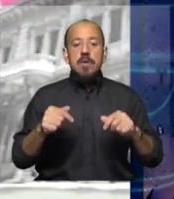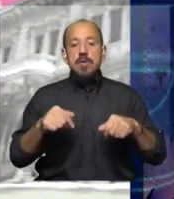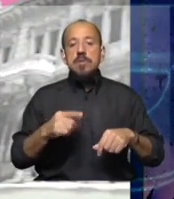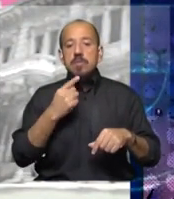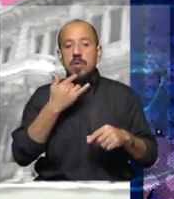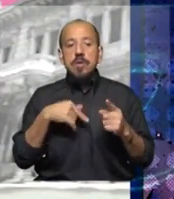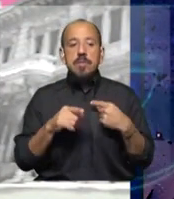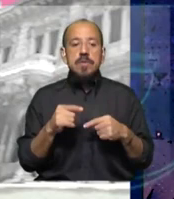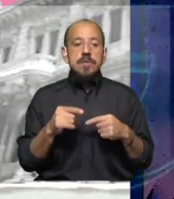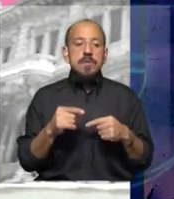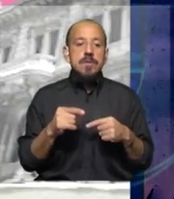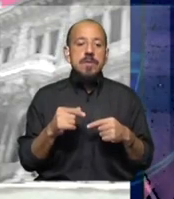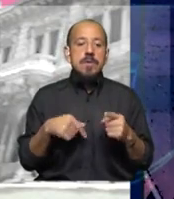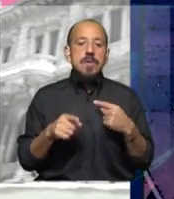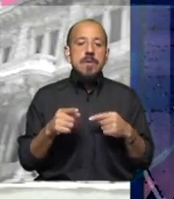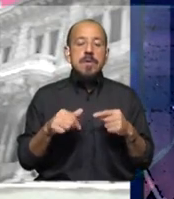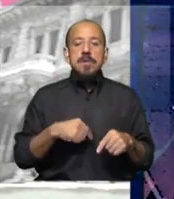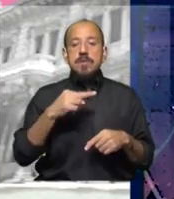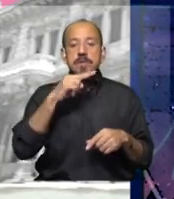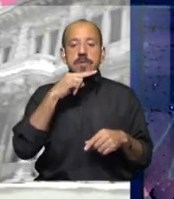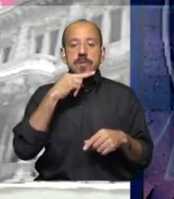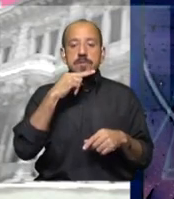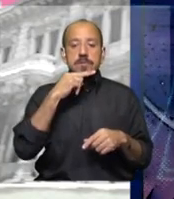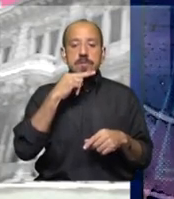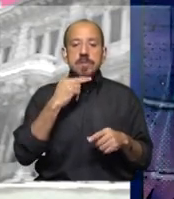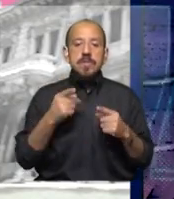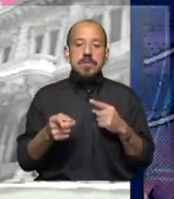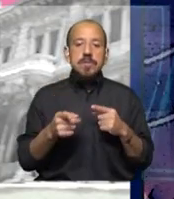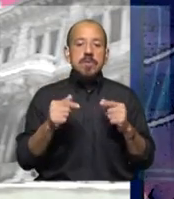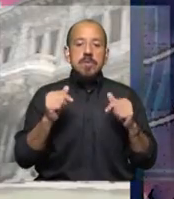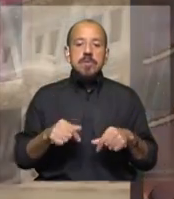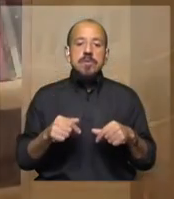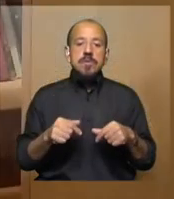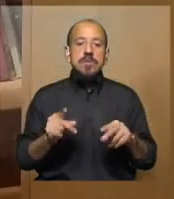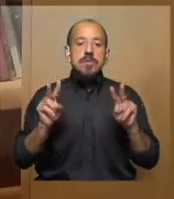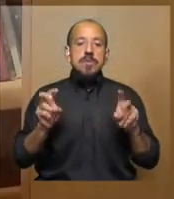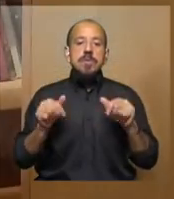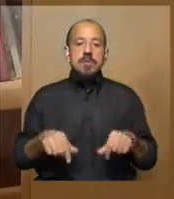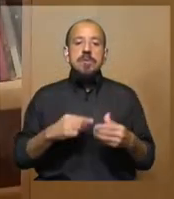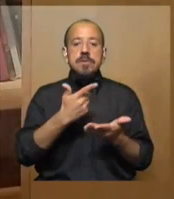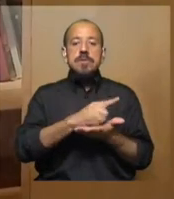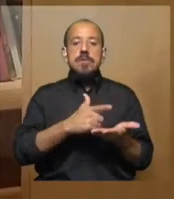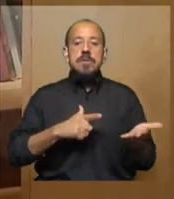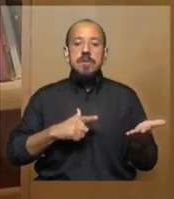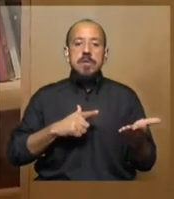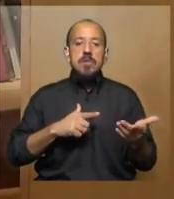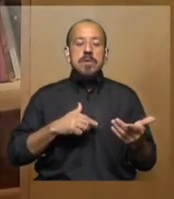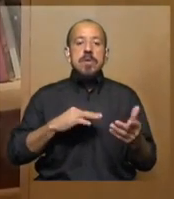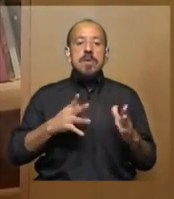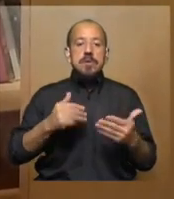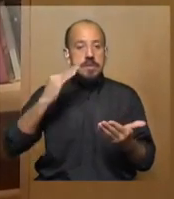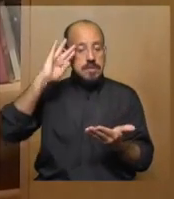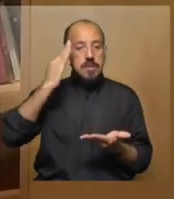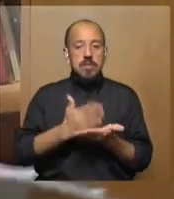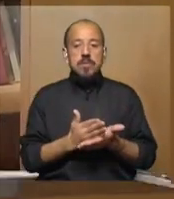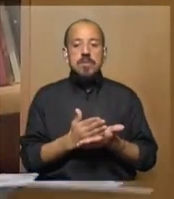el caso Esto va a ser hasta el dos de junio los viernes todos los viernes en el caso del día de hoy el tema es literatura y dictadura que